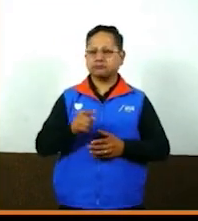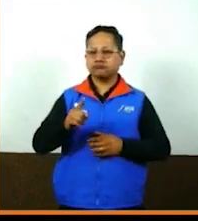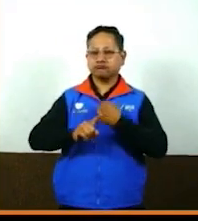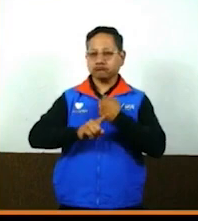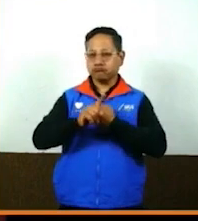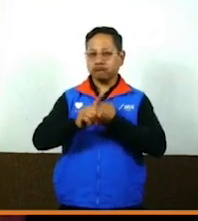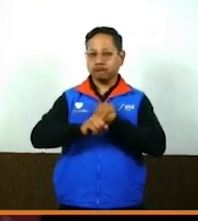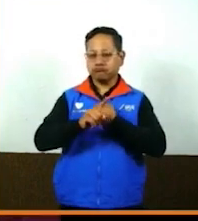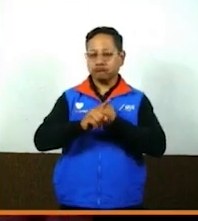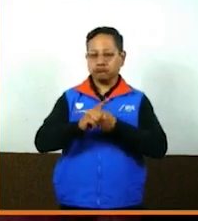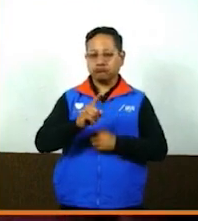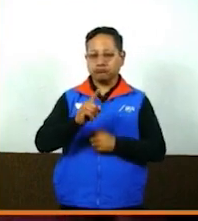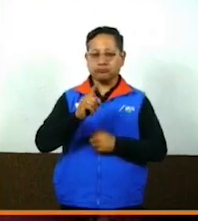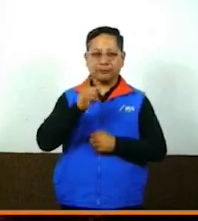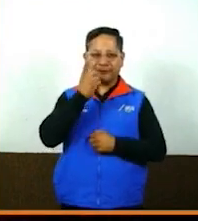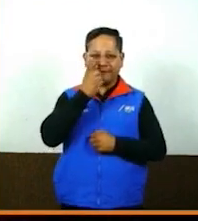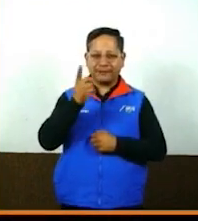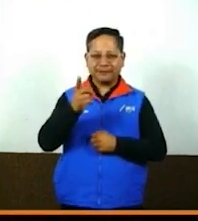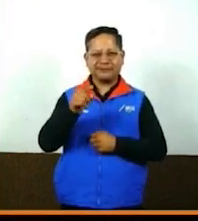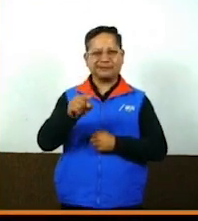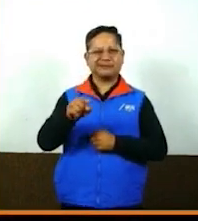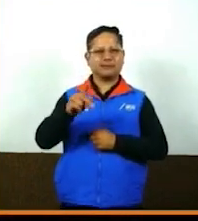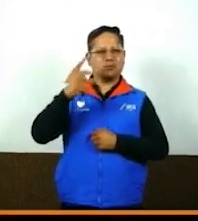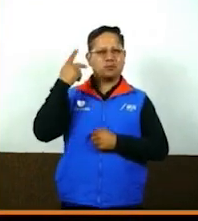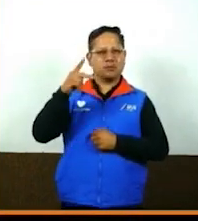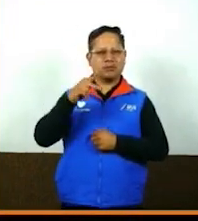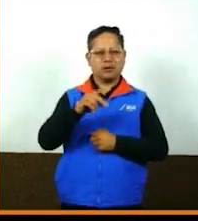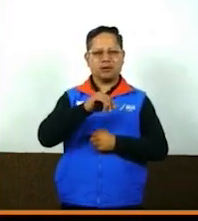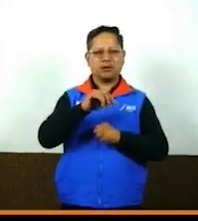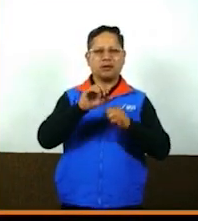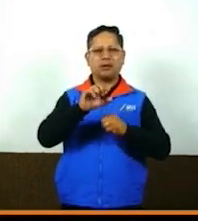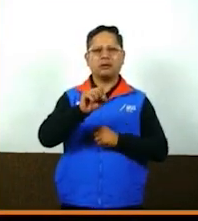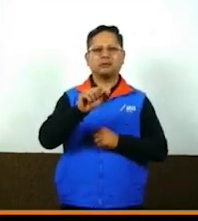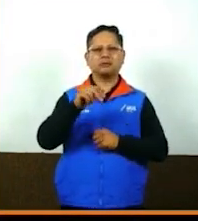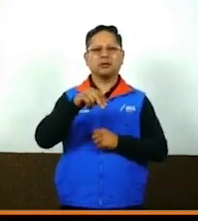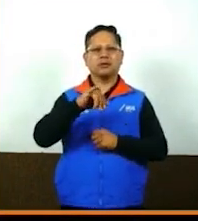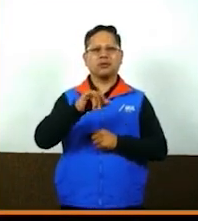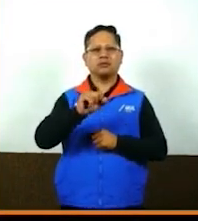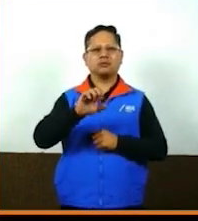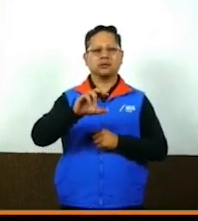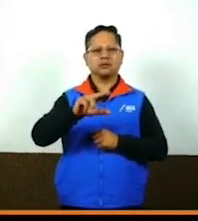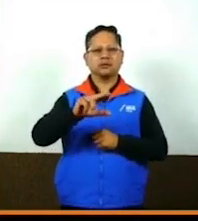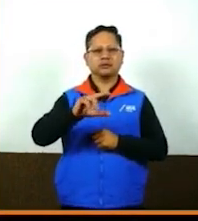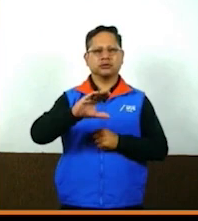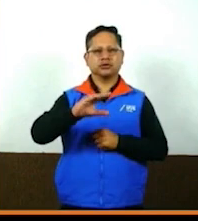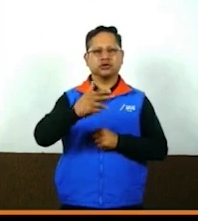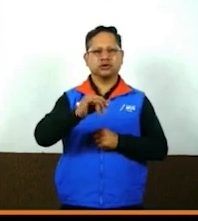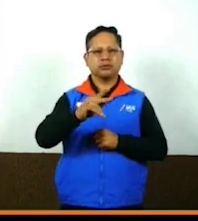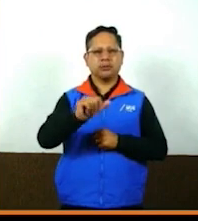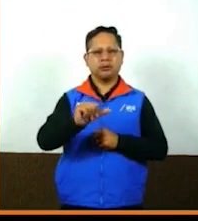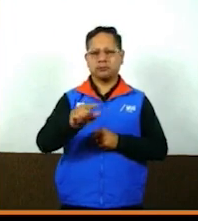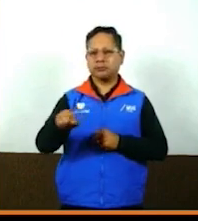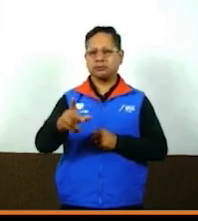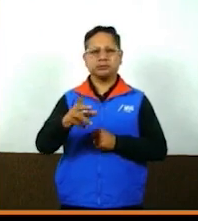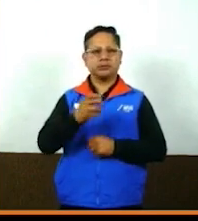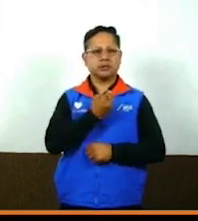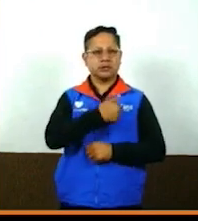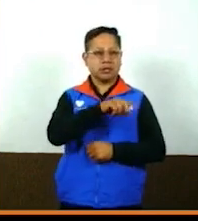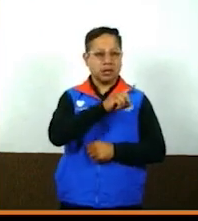la capacidad económica que tienen las familias en San José Chiapa pues, es muy poco. Entonces, darle el acceso a la